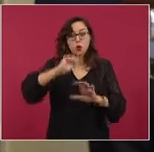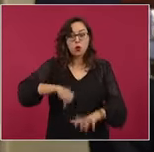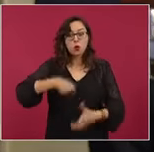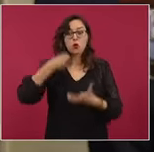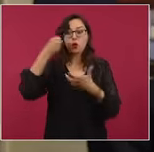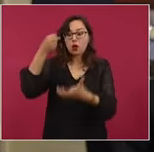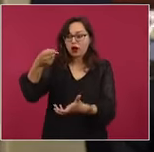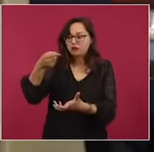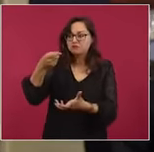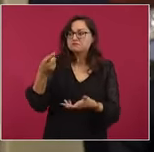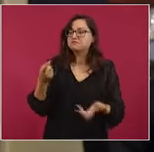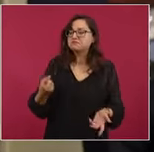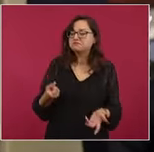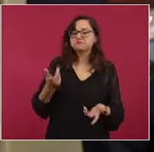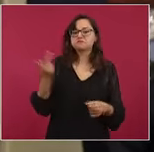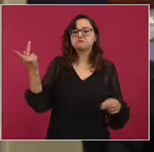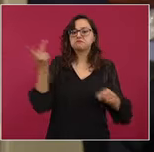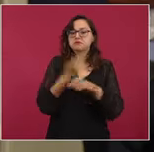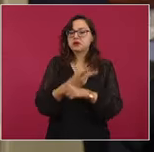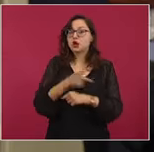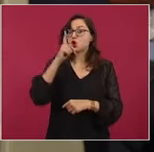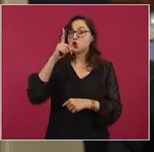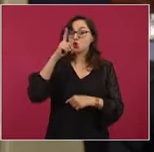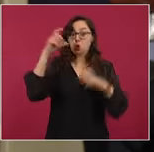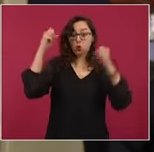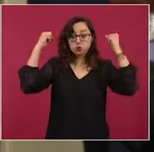los costos de las luminarias